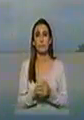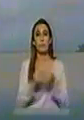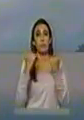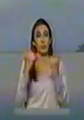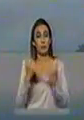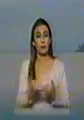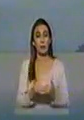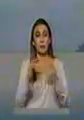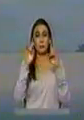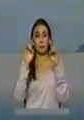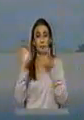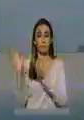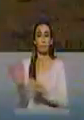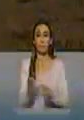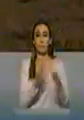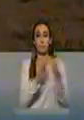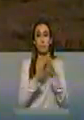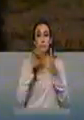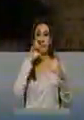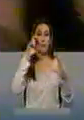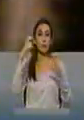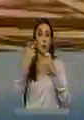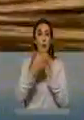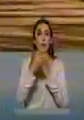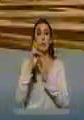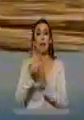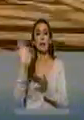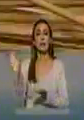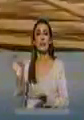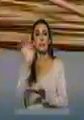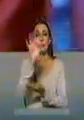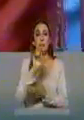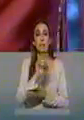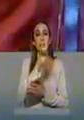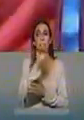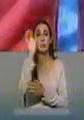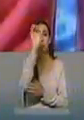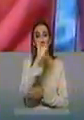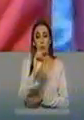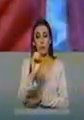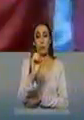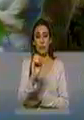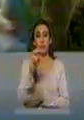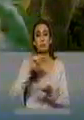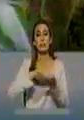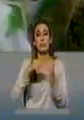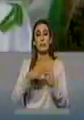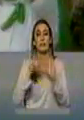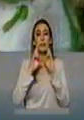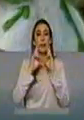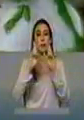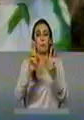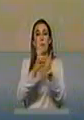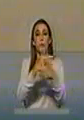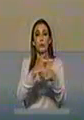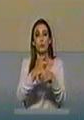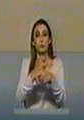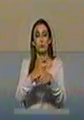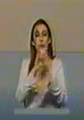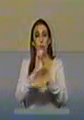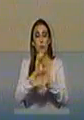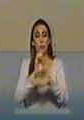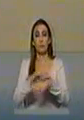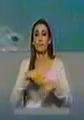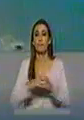manera, el sector turístico representa el 2% del Producto Interno Bruto. Ecuador, sin duda, es un